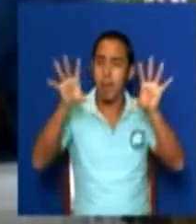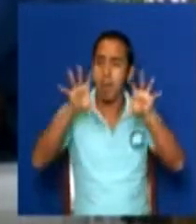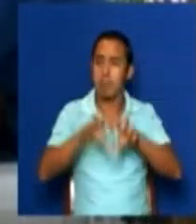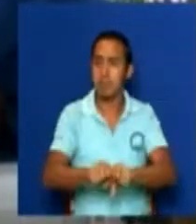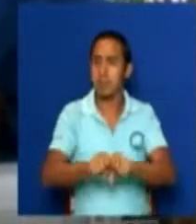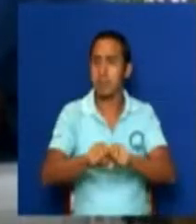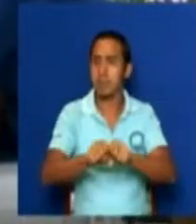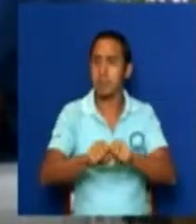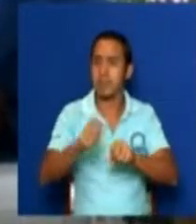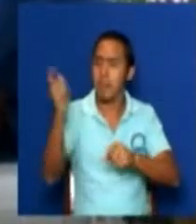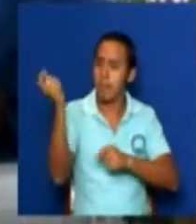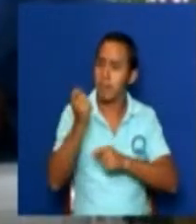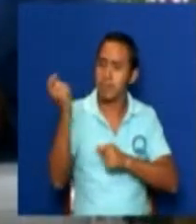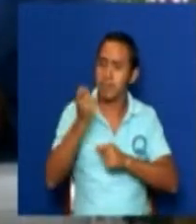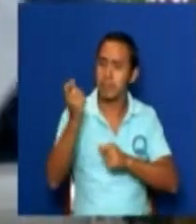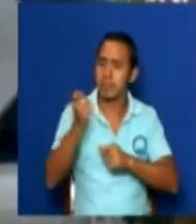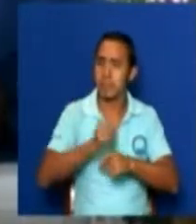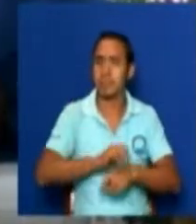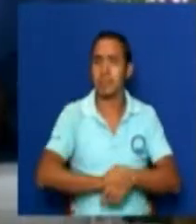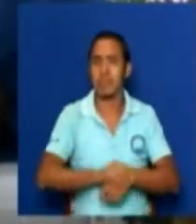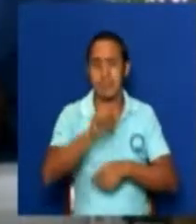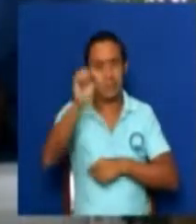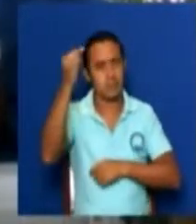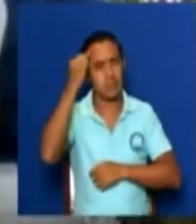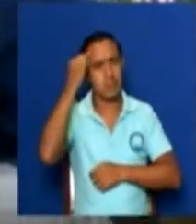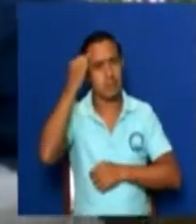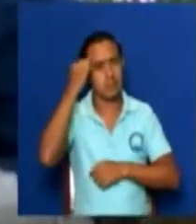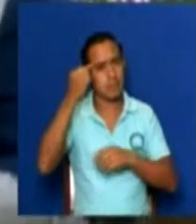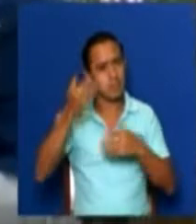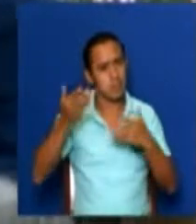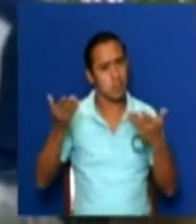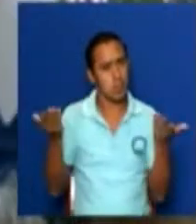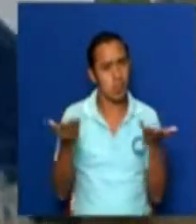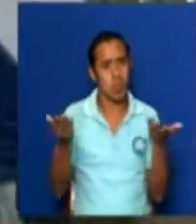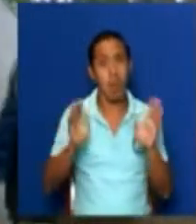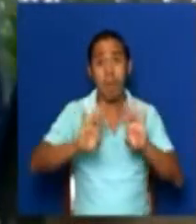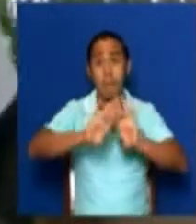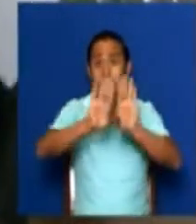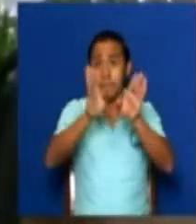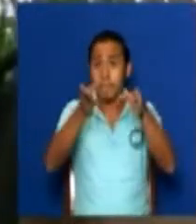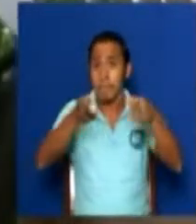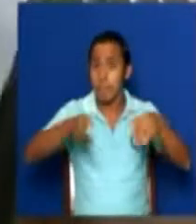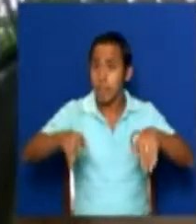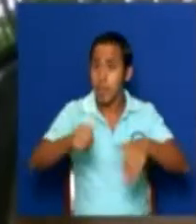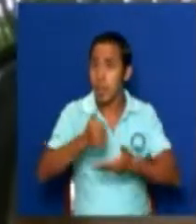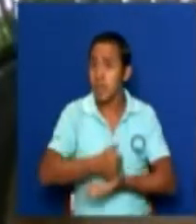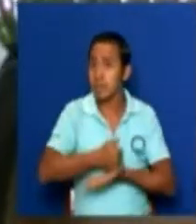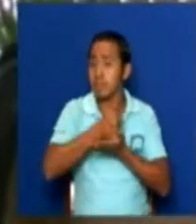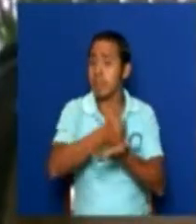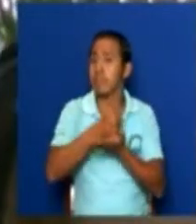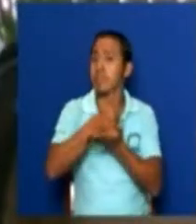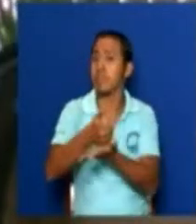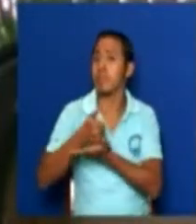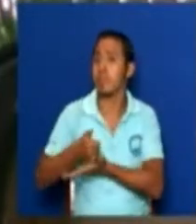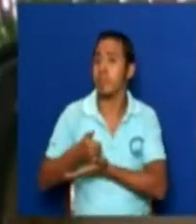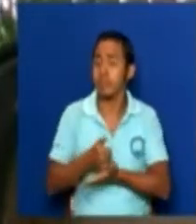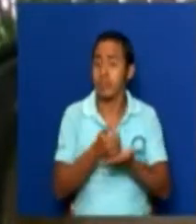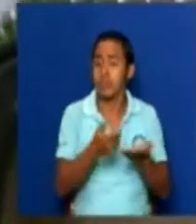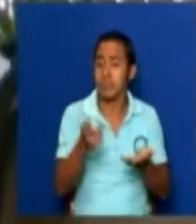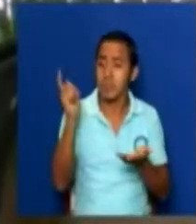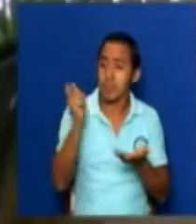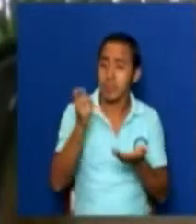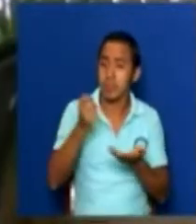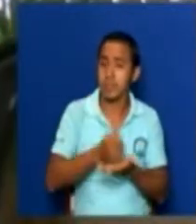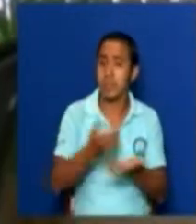pensiones. ¿Ustedes se imaginan cuántas mujeres están siendo beneficiadas de recibir